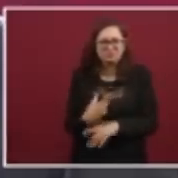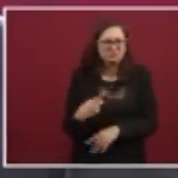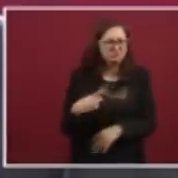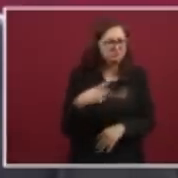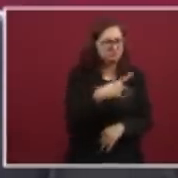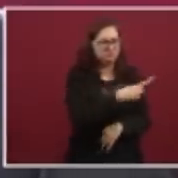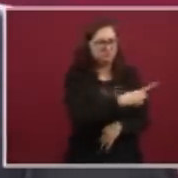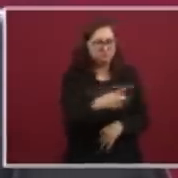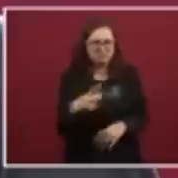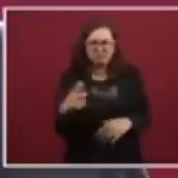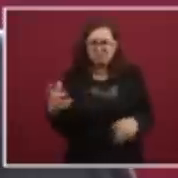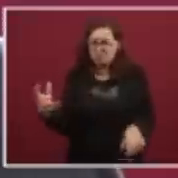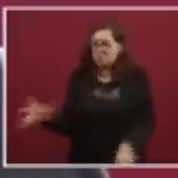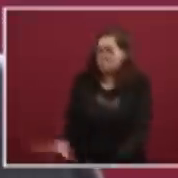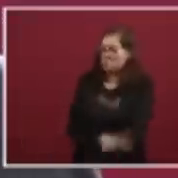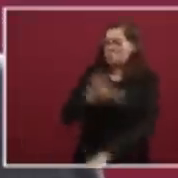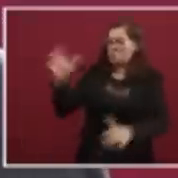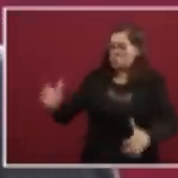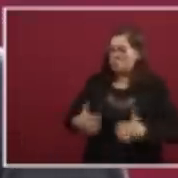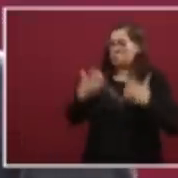excitan,